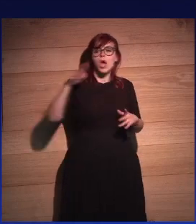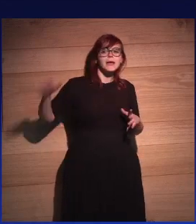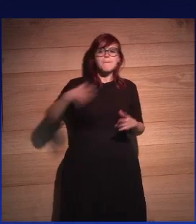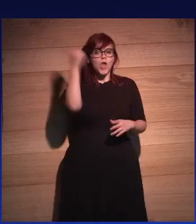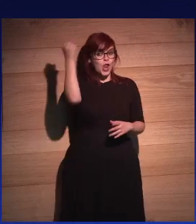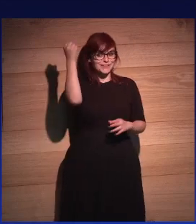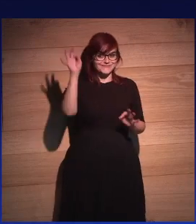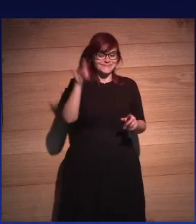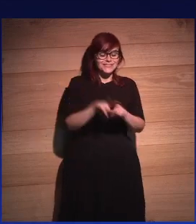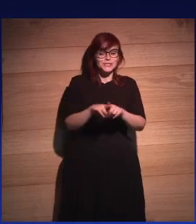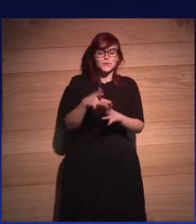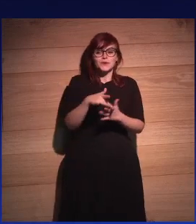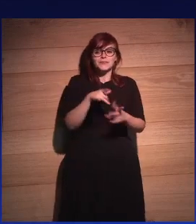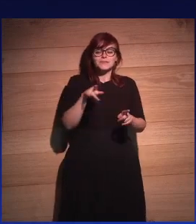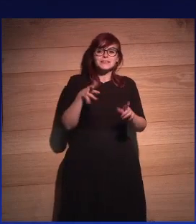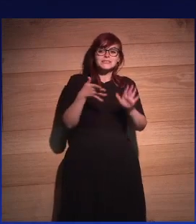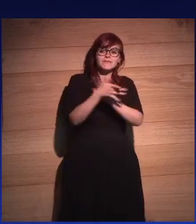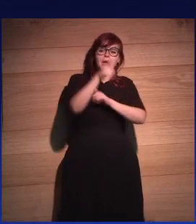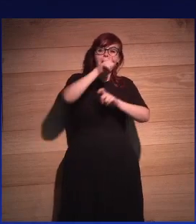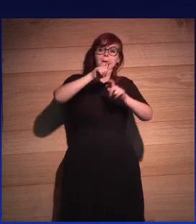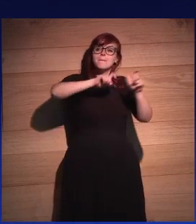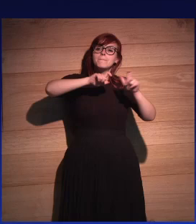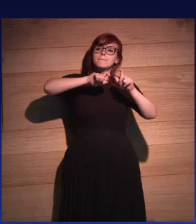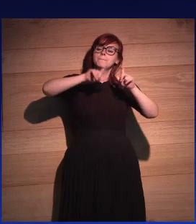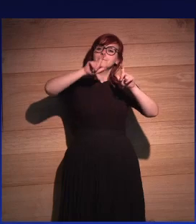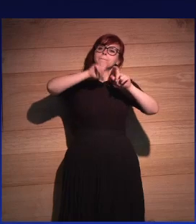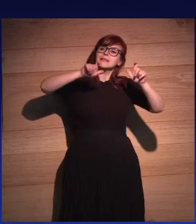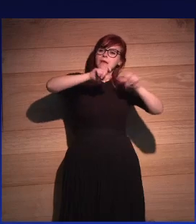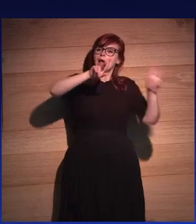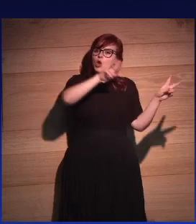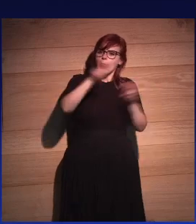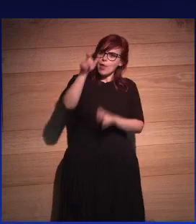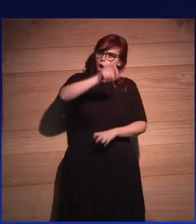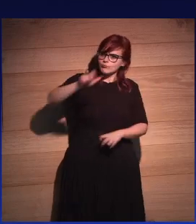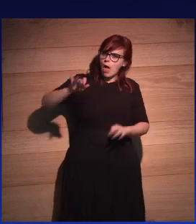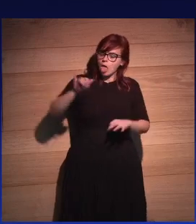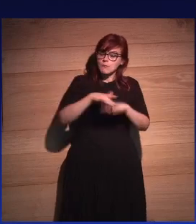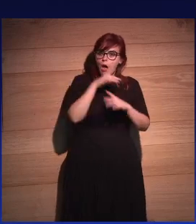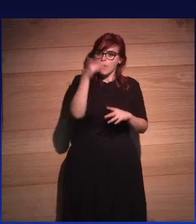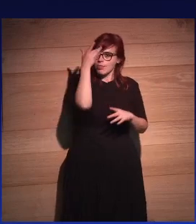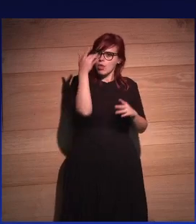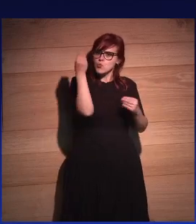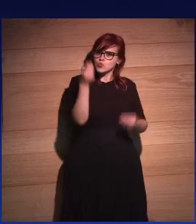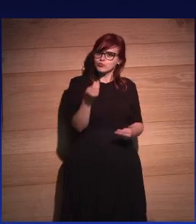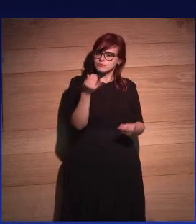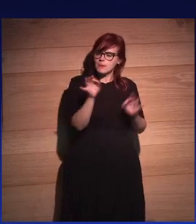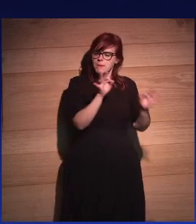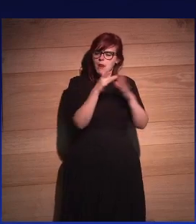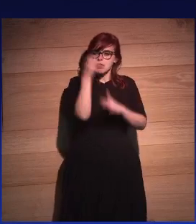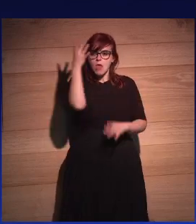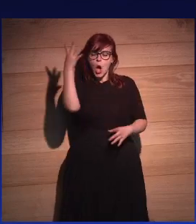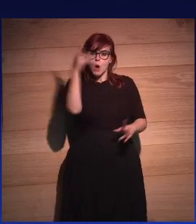campeones, que son los innovadores dentro de la administración pública que tienen la cabeza muy bien amueblada, ideas